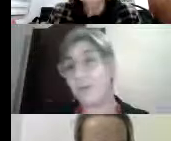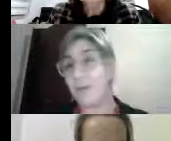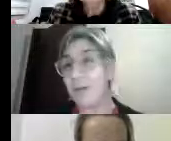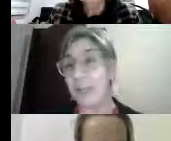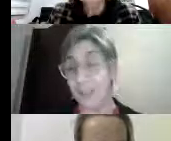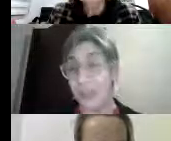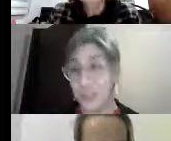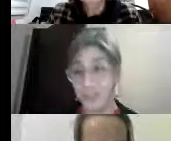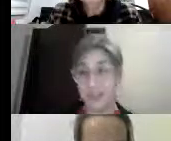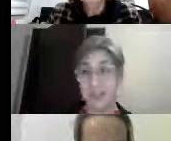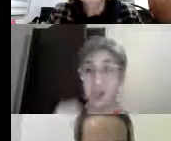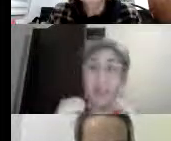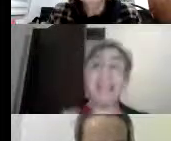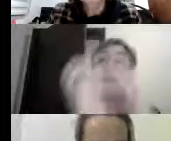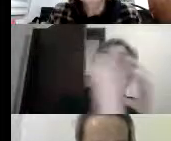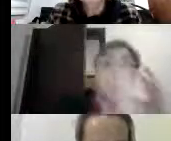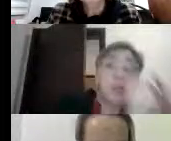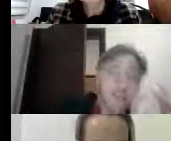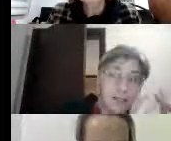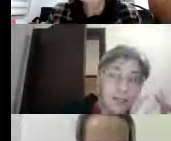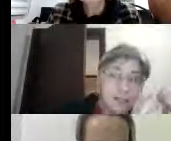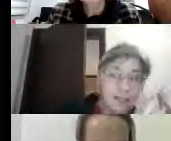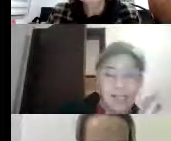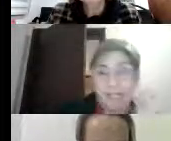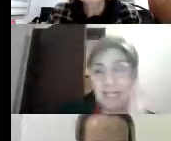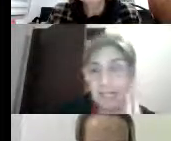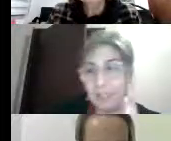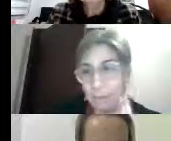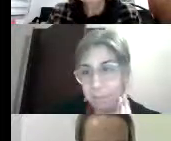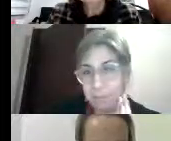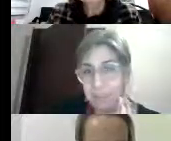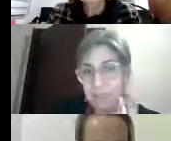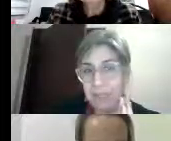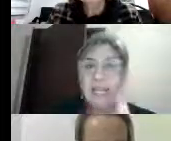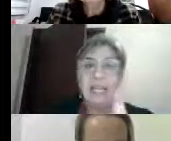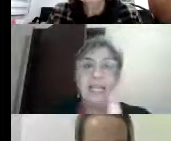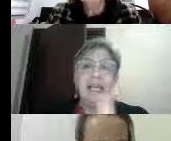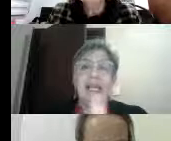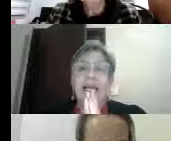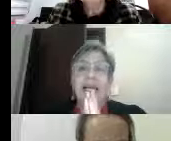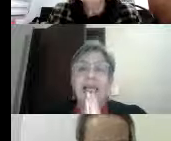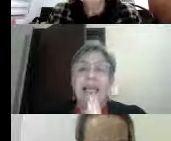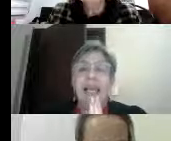decirlo en un lenguaje criollo, ¿no? En la persona que es negativa.